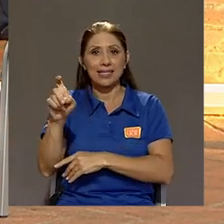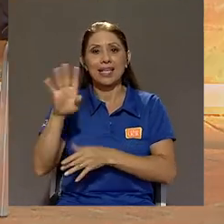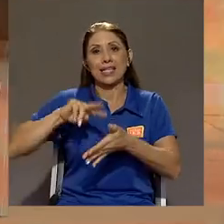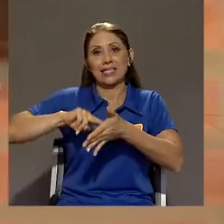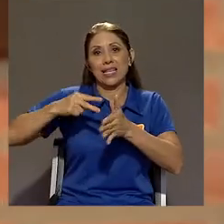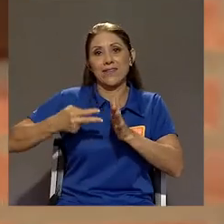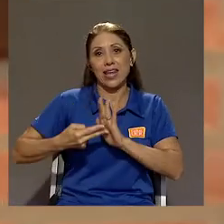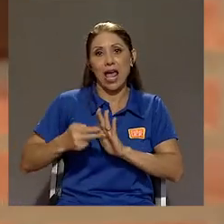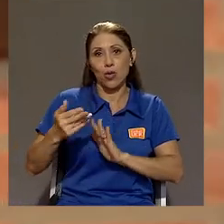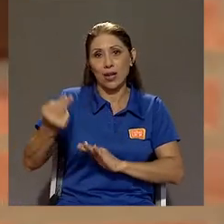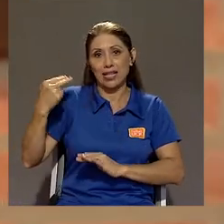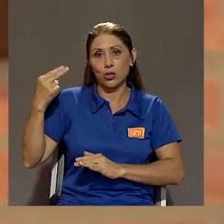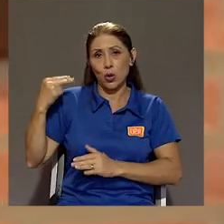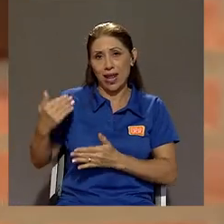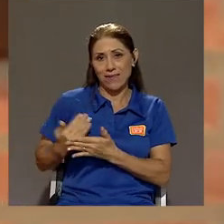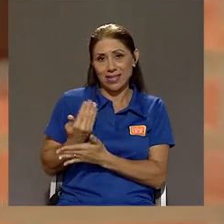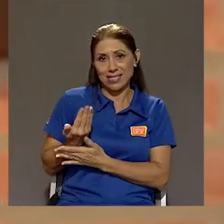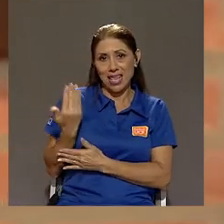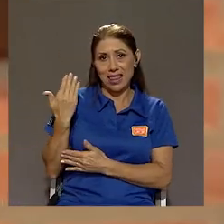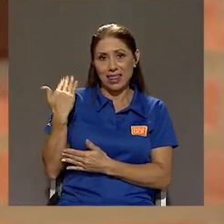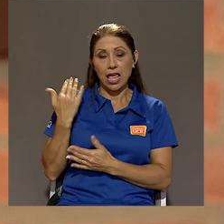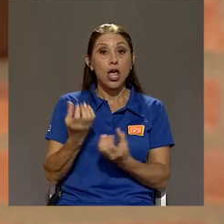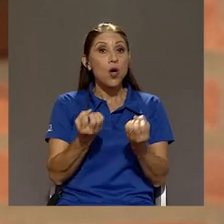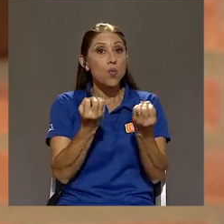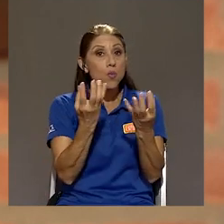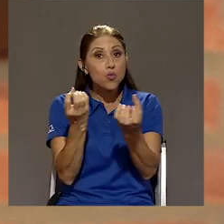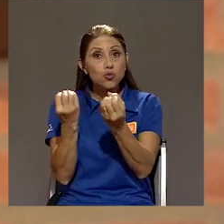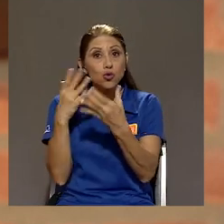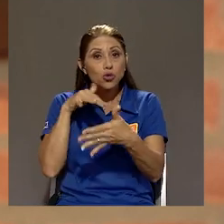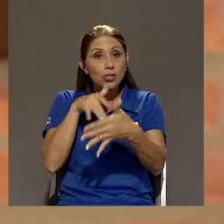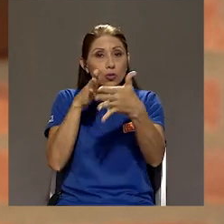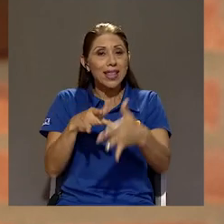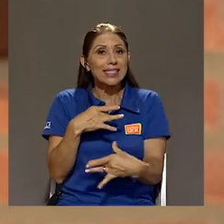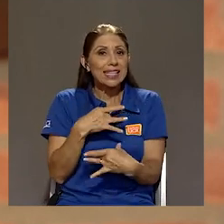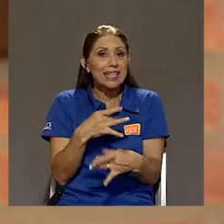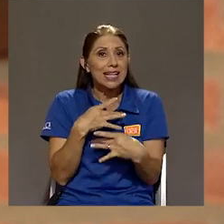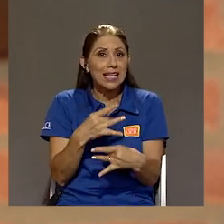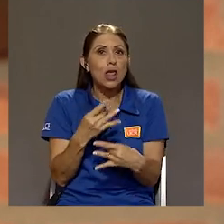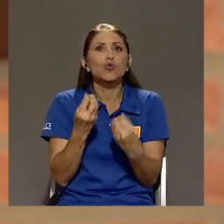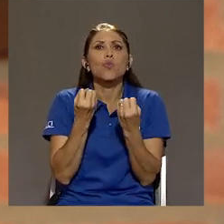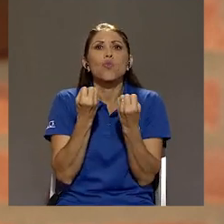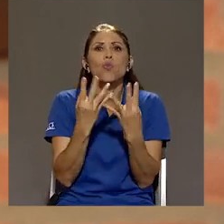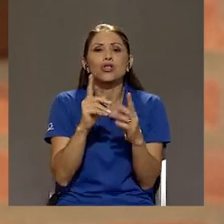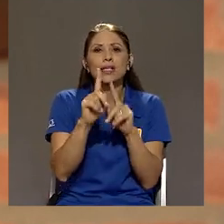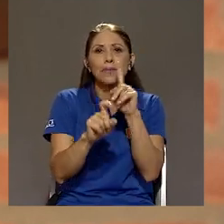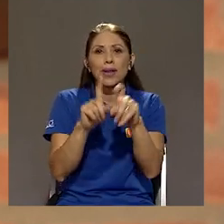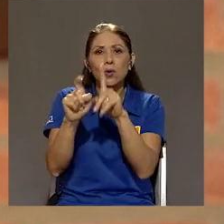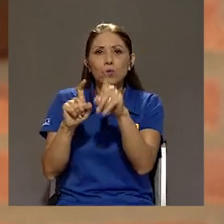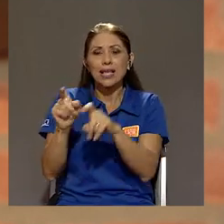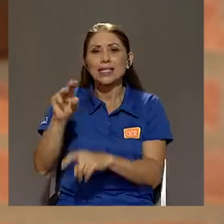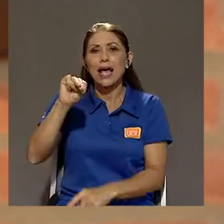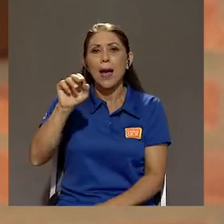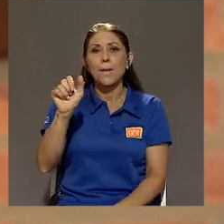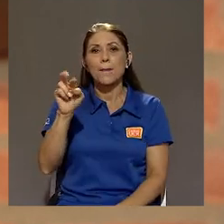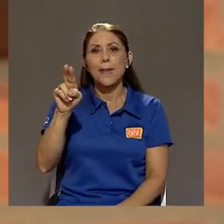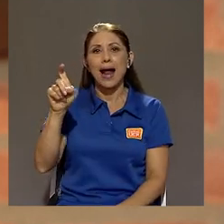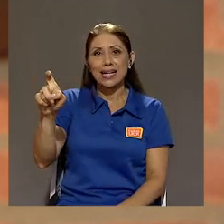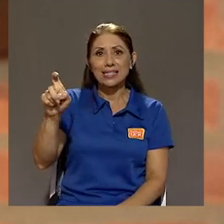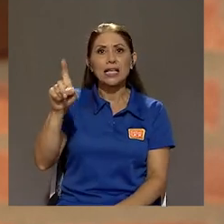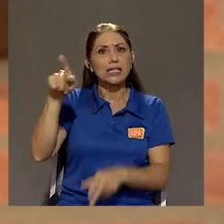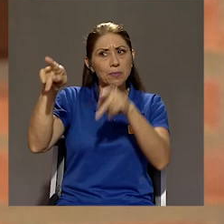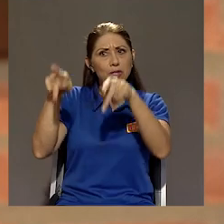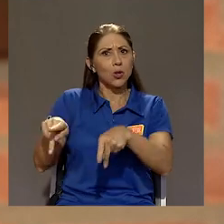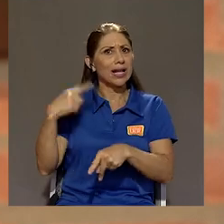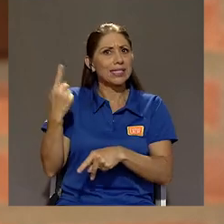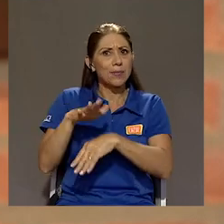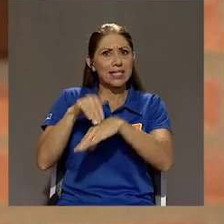historia reciente. Hubo muchos estudiantes muy interesados y muchas preguntas. Marx es un personaje que siempre llama mucho la